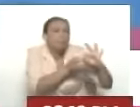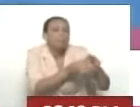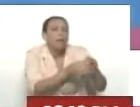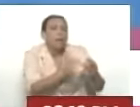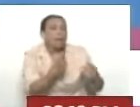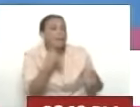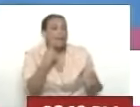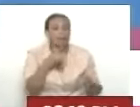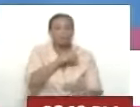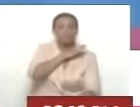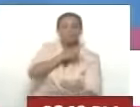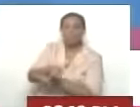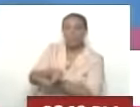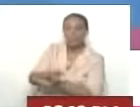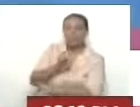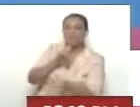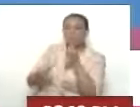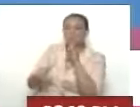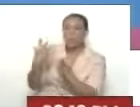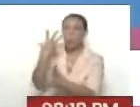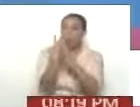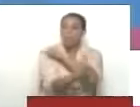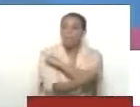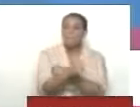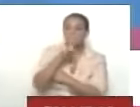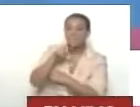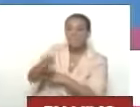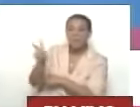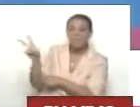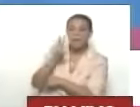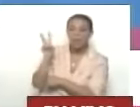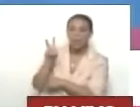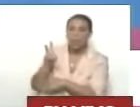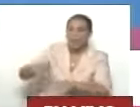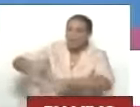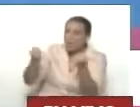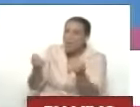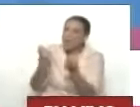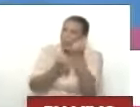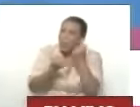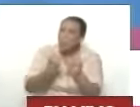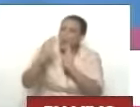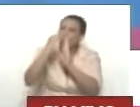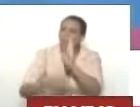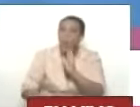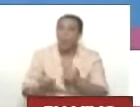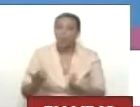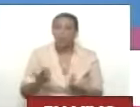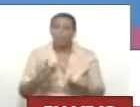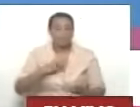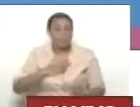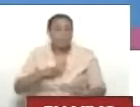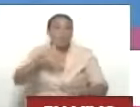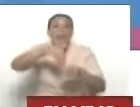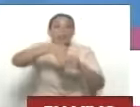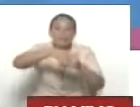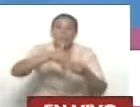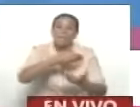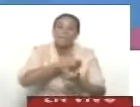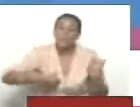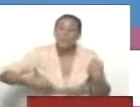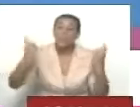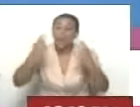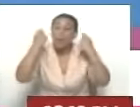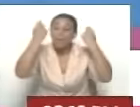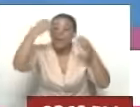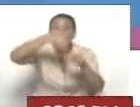quieren hacer daño con las informaciones públicas para hacerle daño a la economía porque estamos en elecciones, estamos en